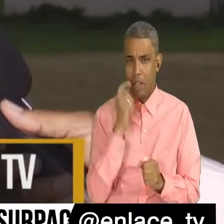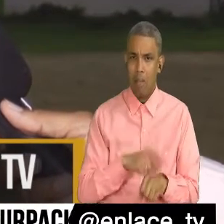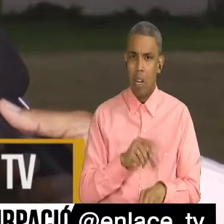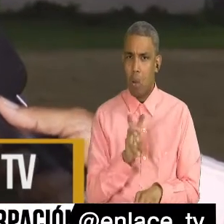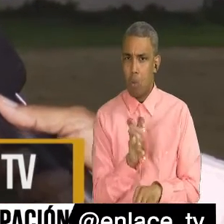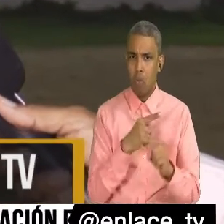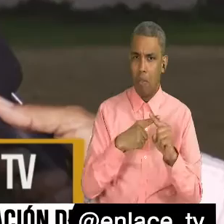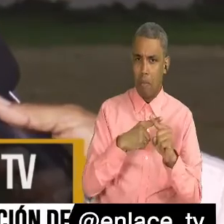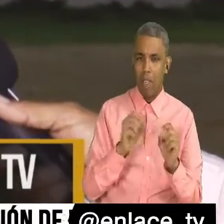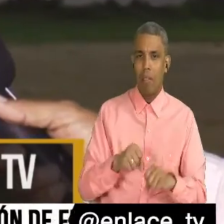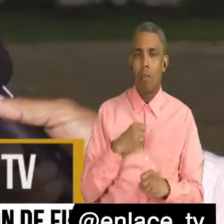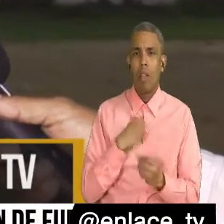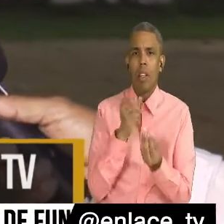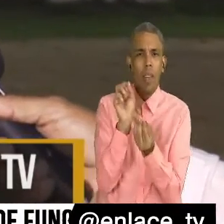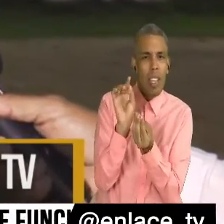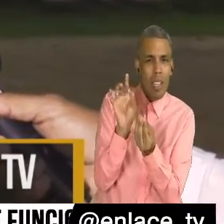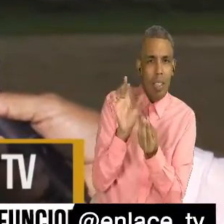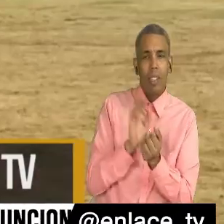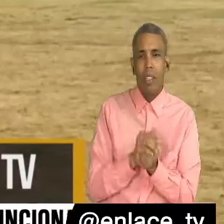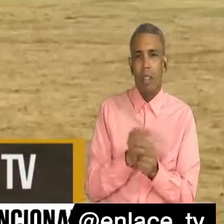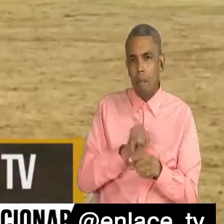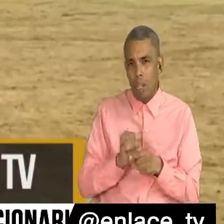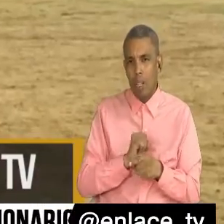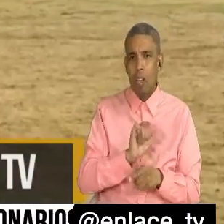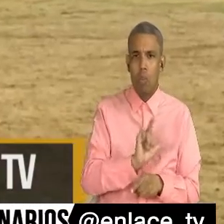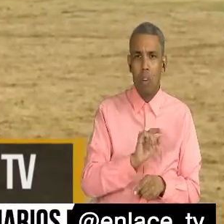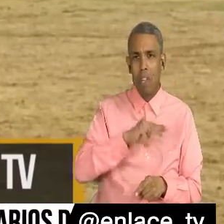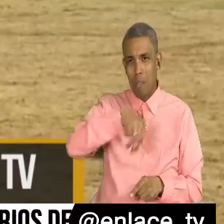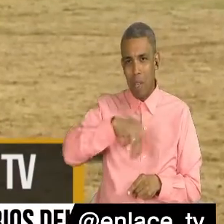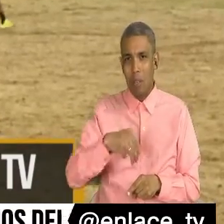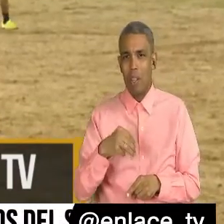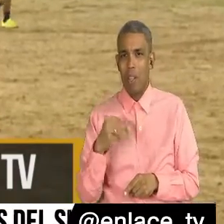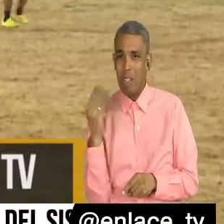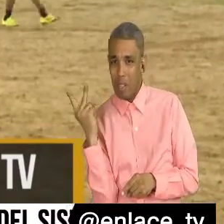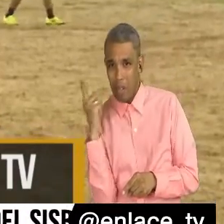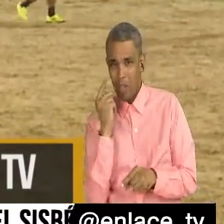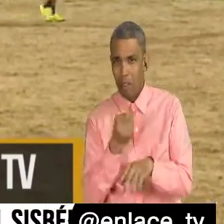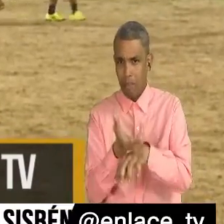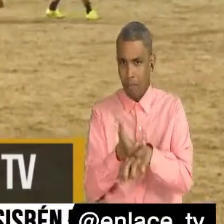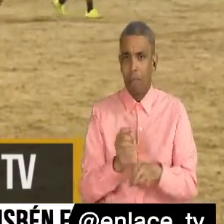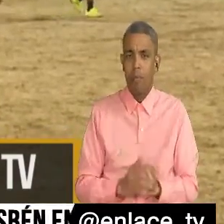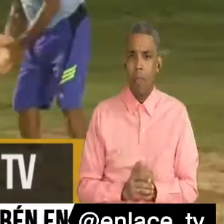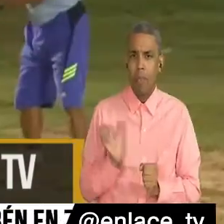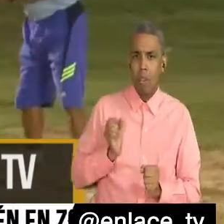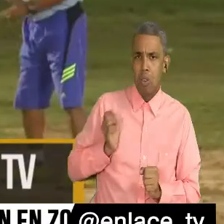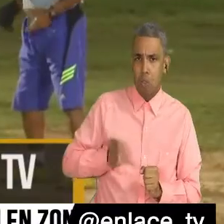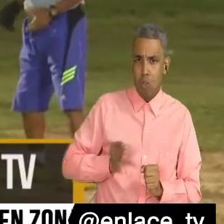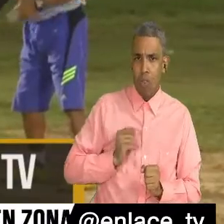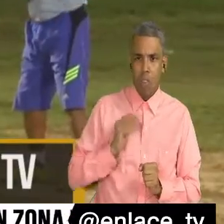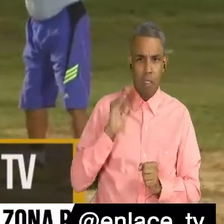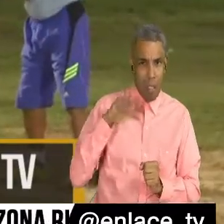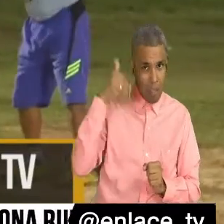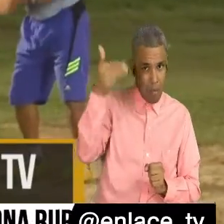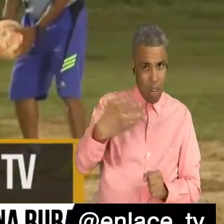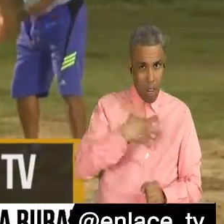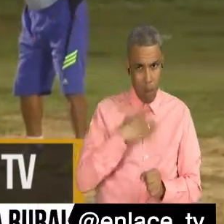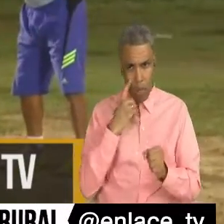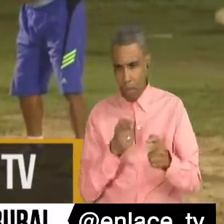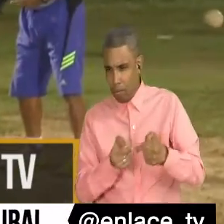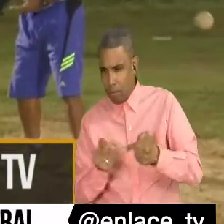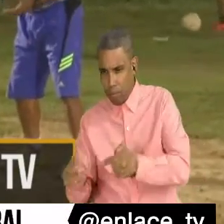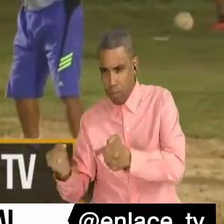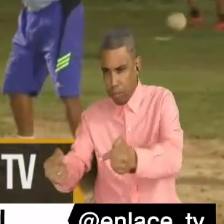15 entrenamos lunes, miércoles y viernes en la Cotraeco. El Club Deportivo tiene otros encuentros previstos para los próximos días, uno de ellos enfrentando